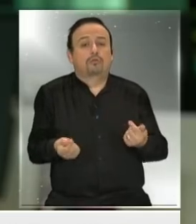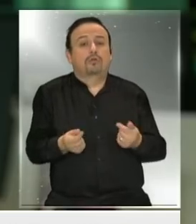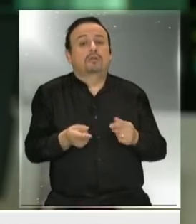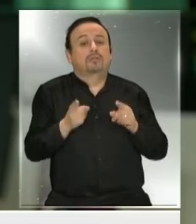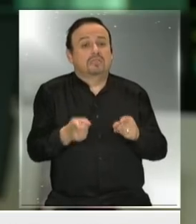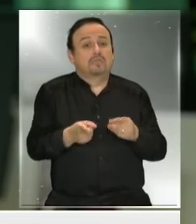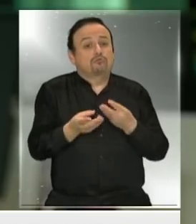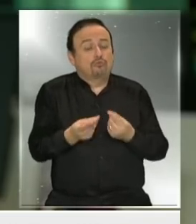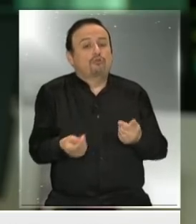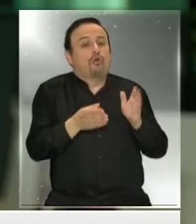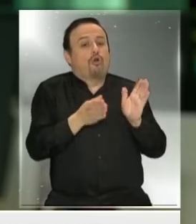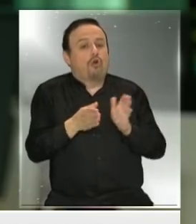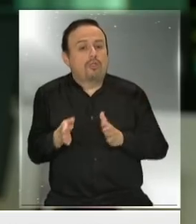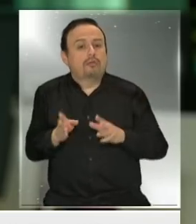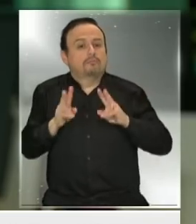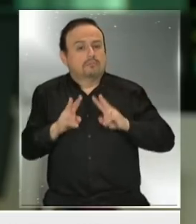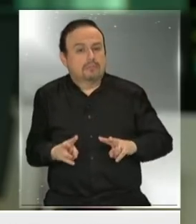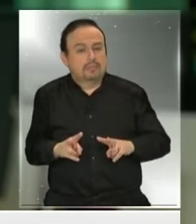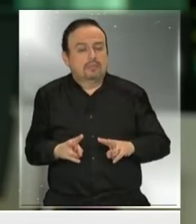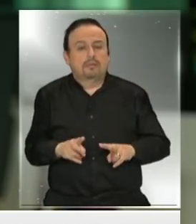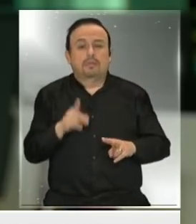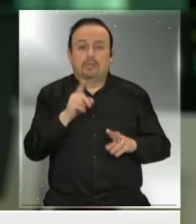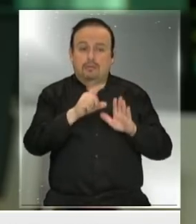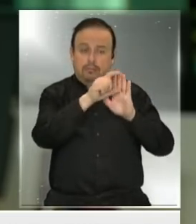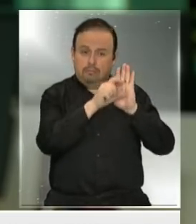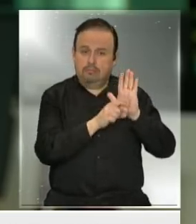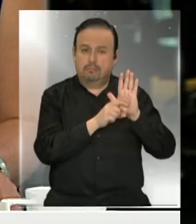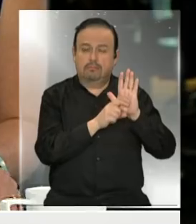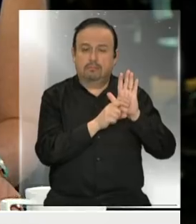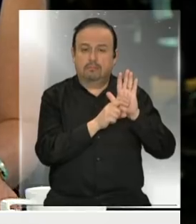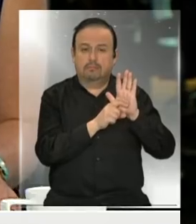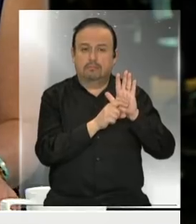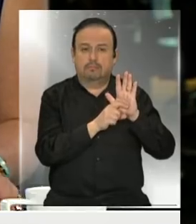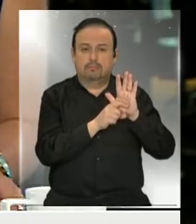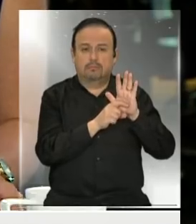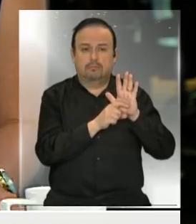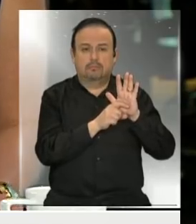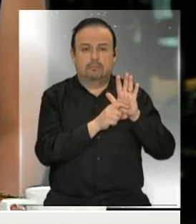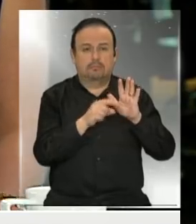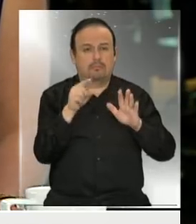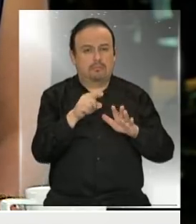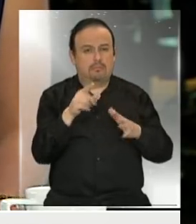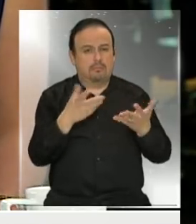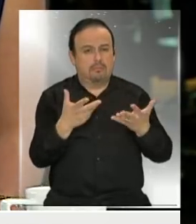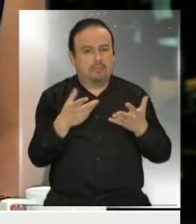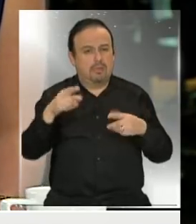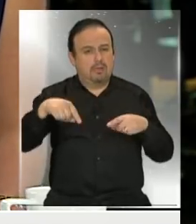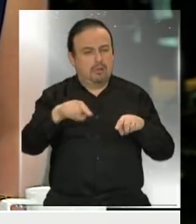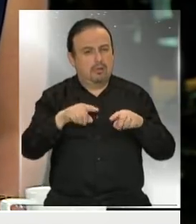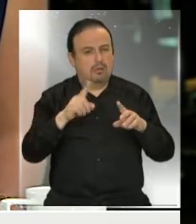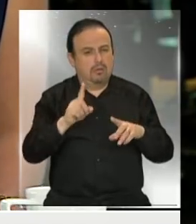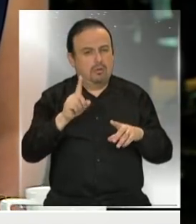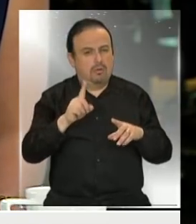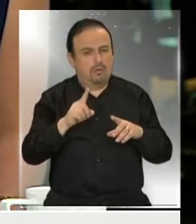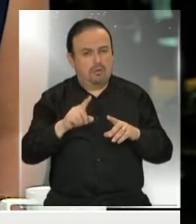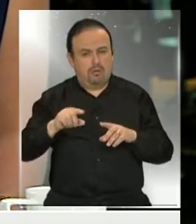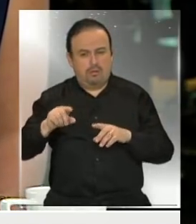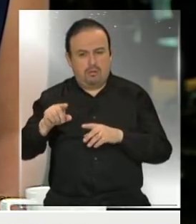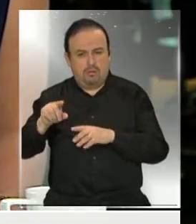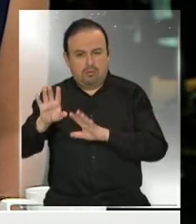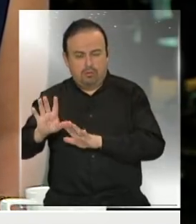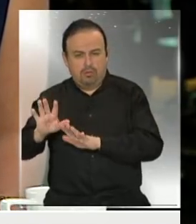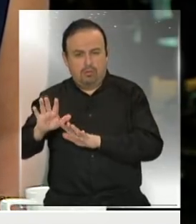orden con paz y con usted constitucionalidad lógica lo que ocurrido en una posición política